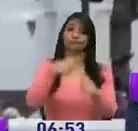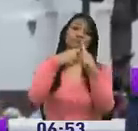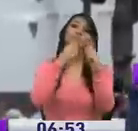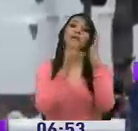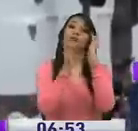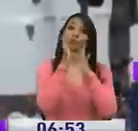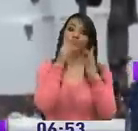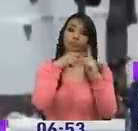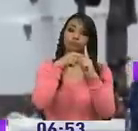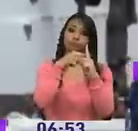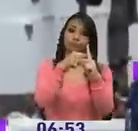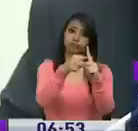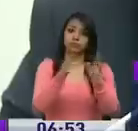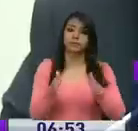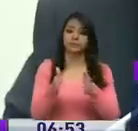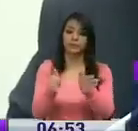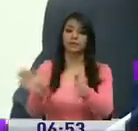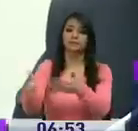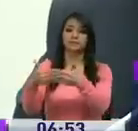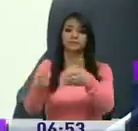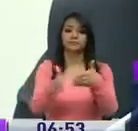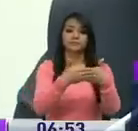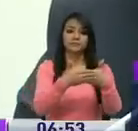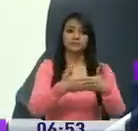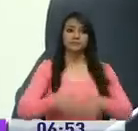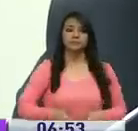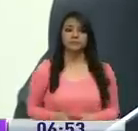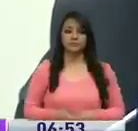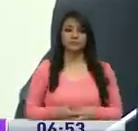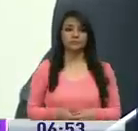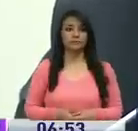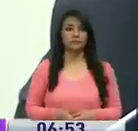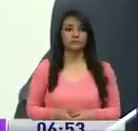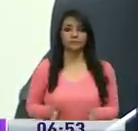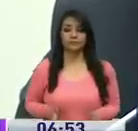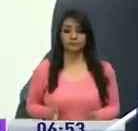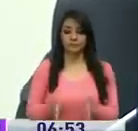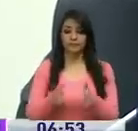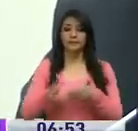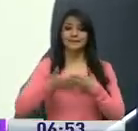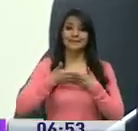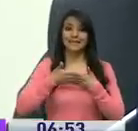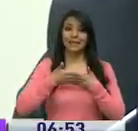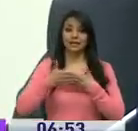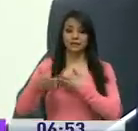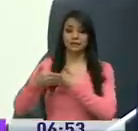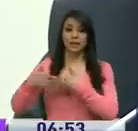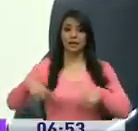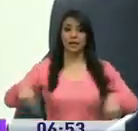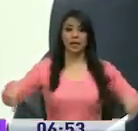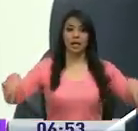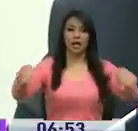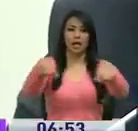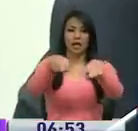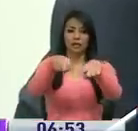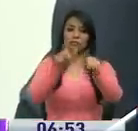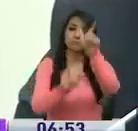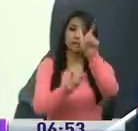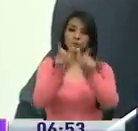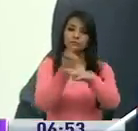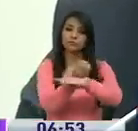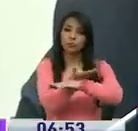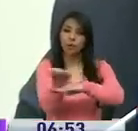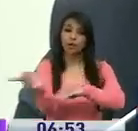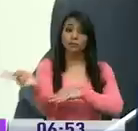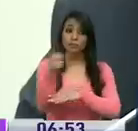importantes cierres viales los cierres van a ser bastante extensos recomendamos las personas que vayan a estas